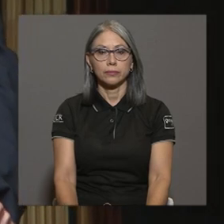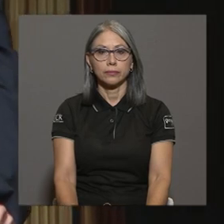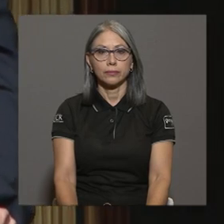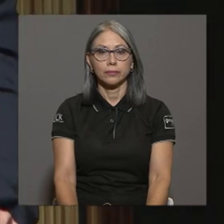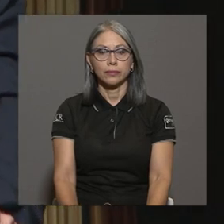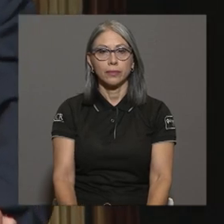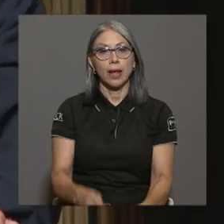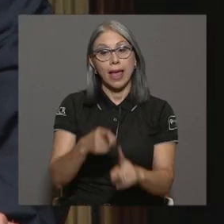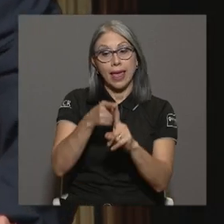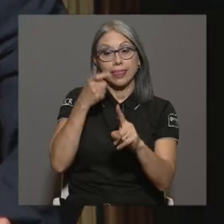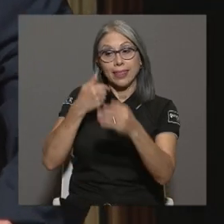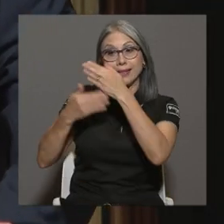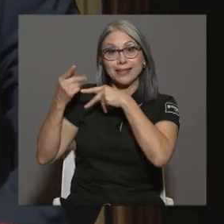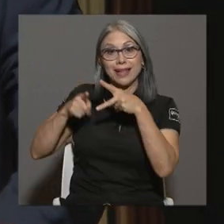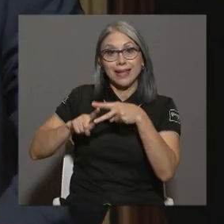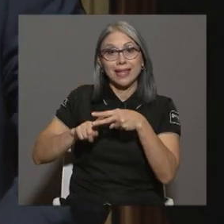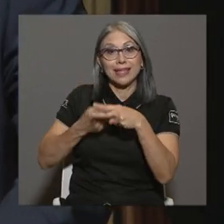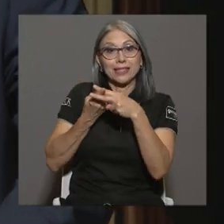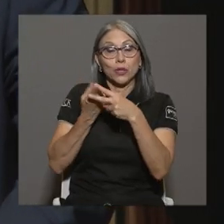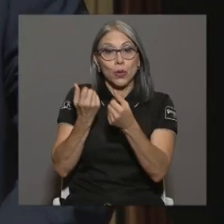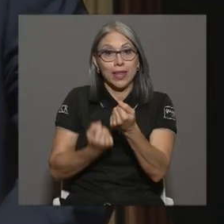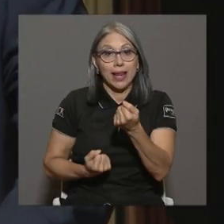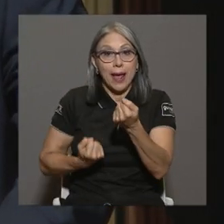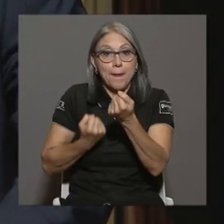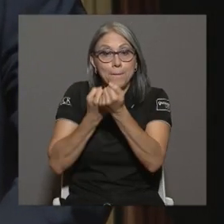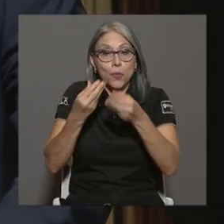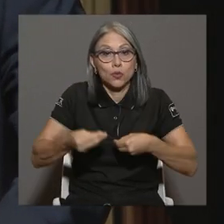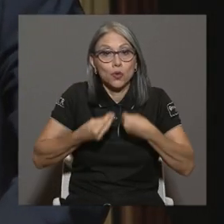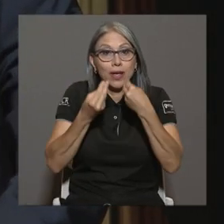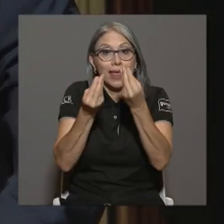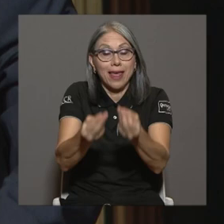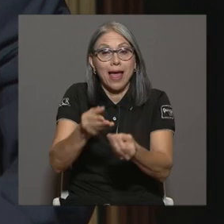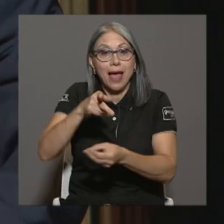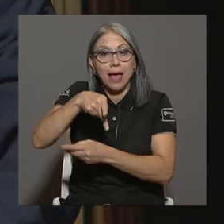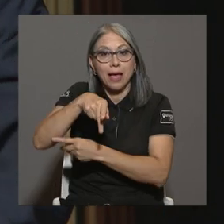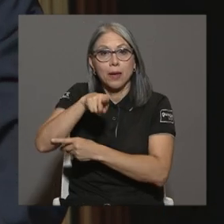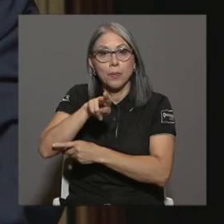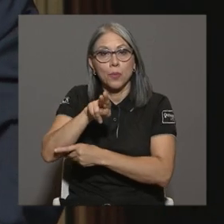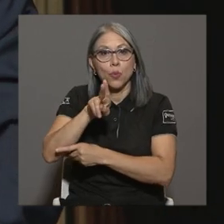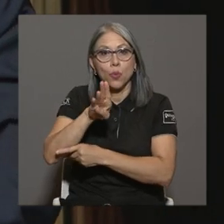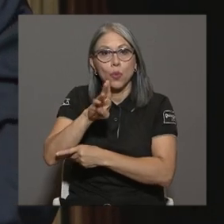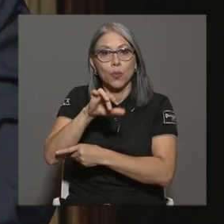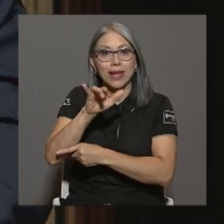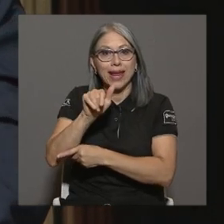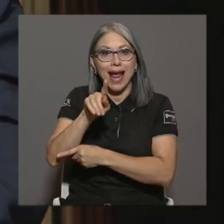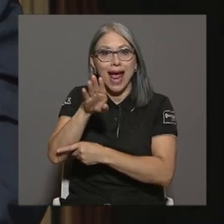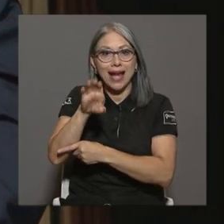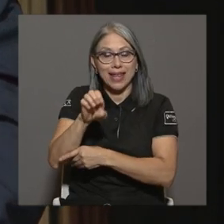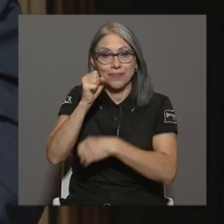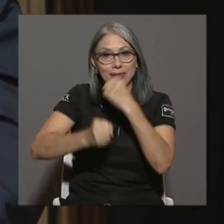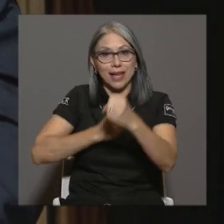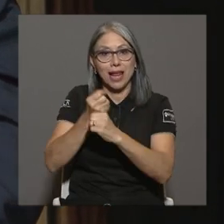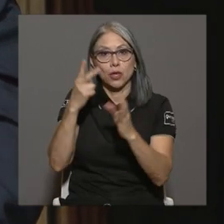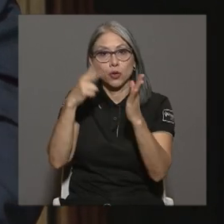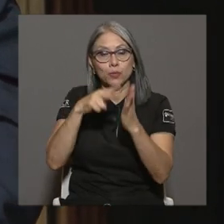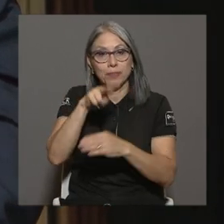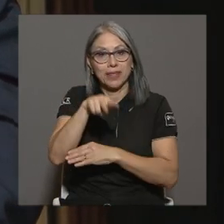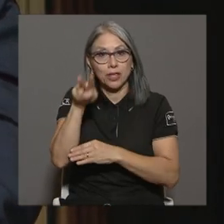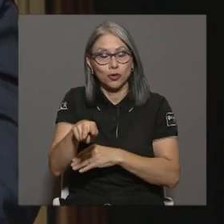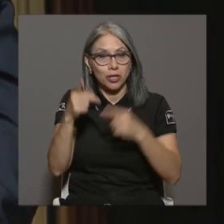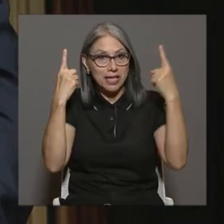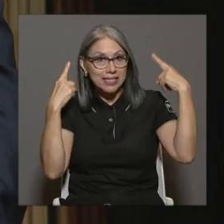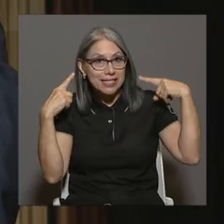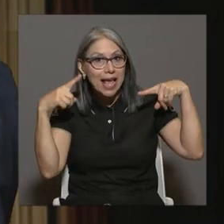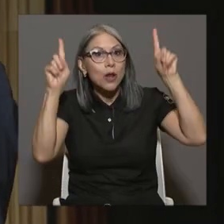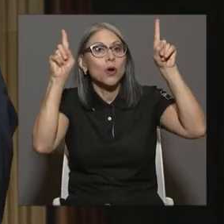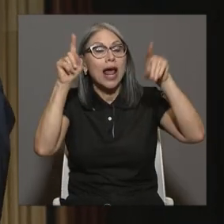Desde el inicio del apoyo proporcionado por Publicare en el año 2022, se ha logrado el